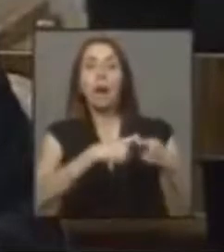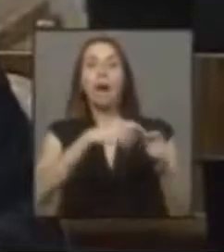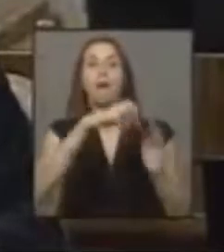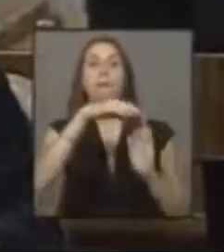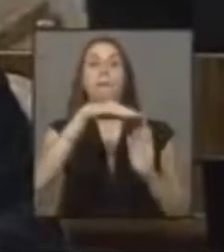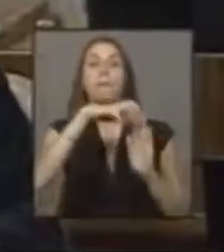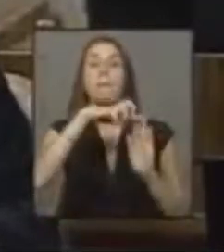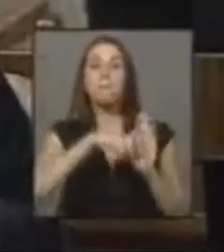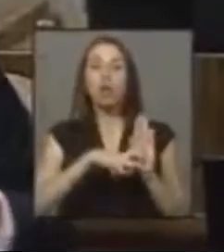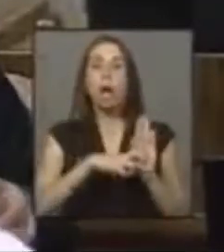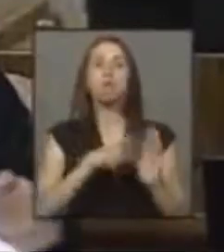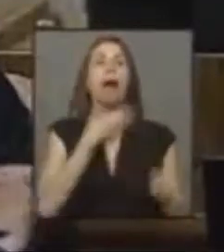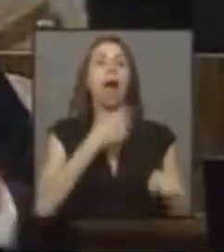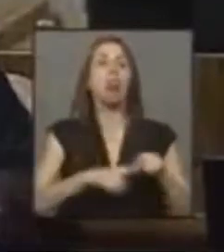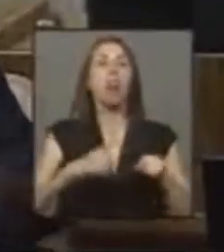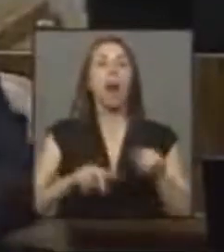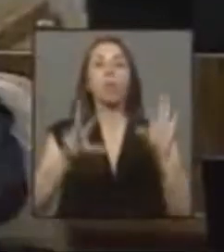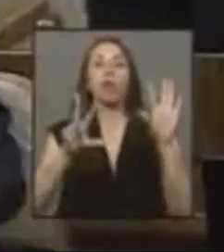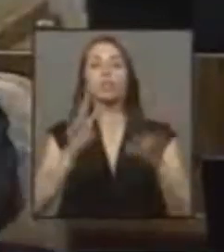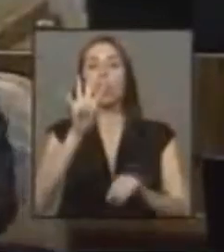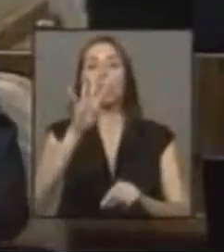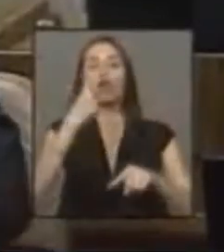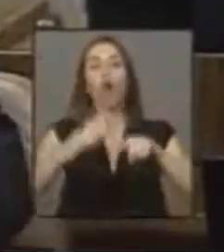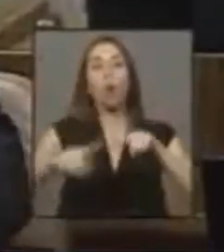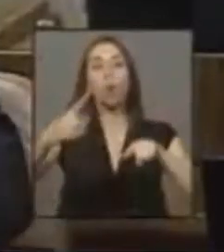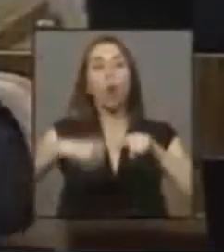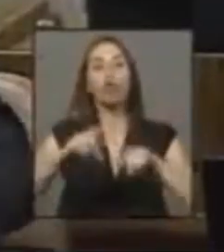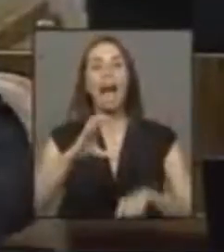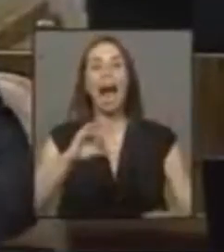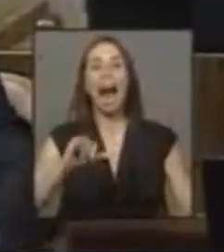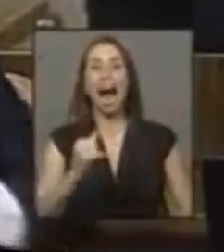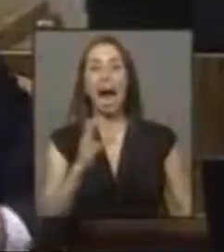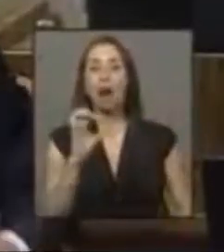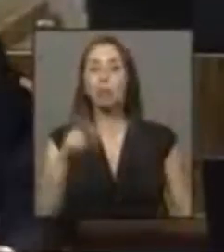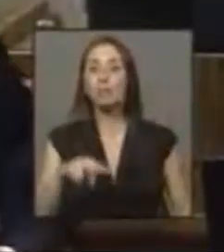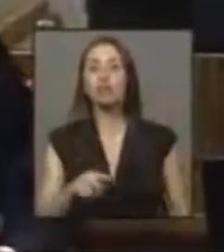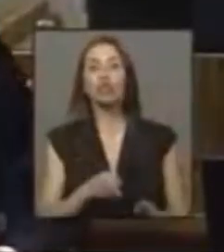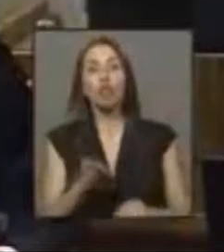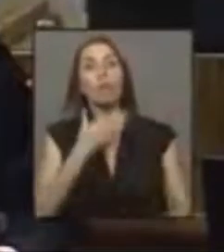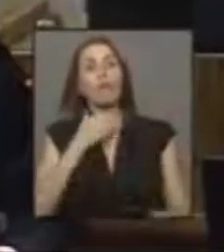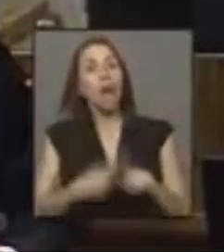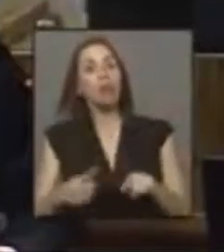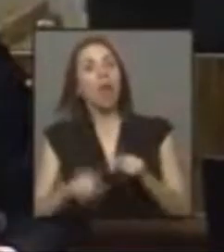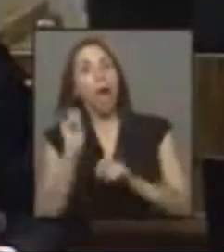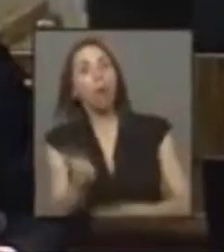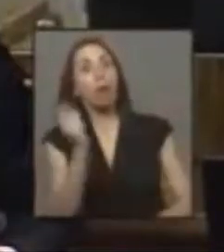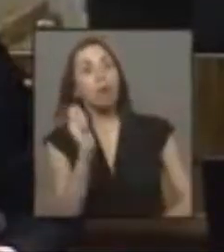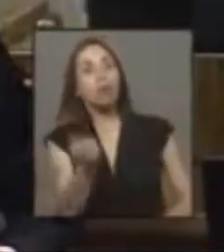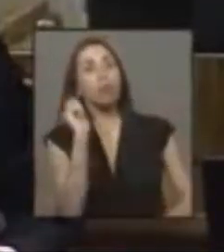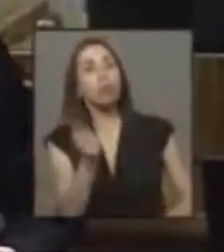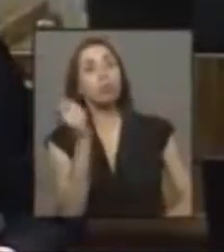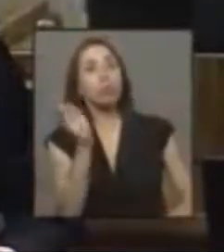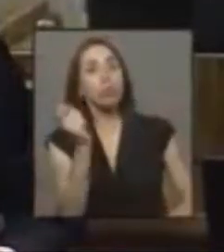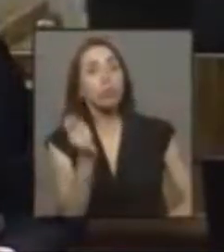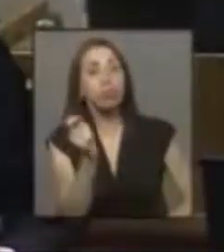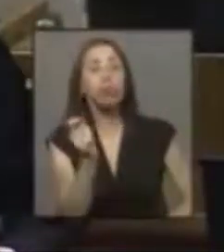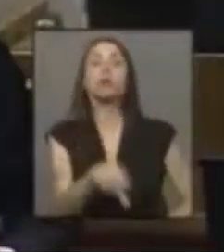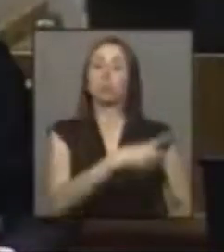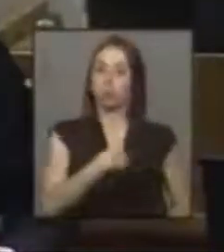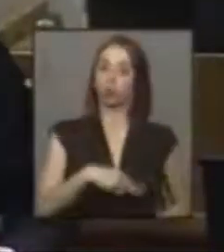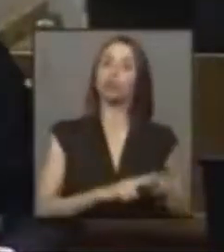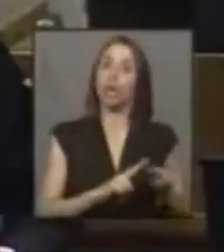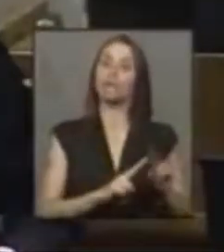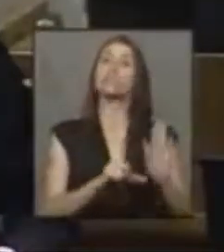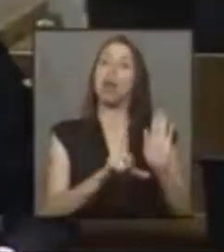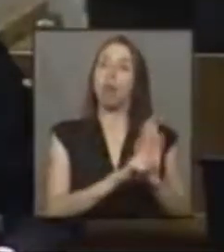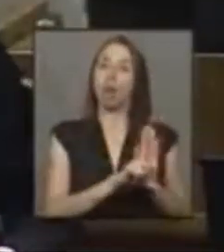deuda de hasta 84 cuotas y que no ha logrado, ¿no es cierto?, resolver este tema, simple y lisillanamente debemos generar